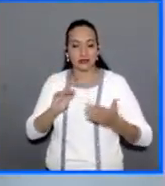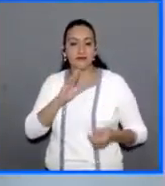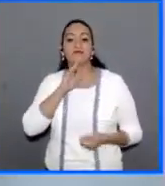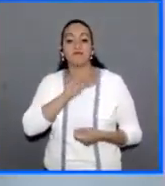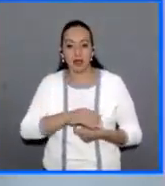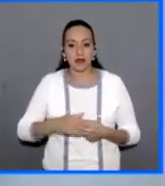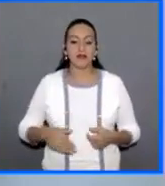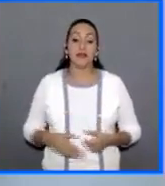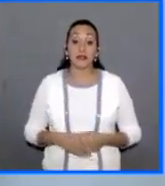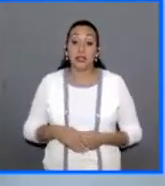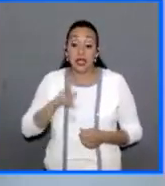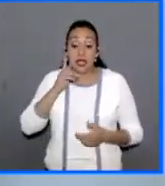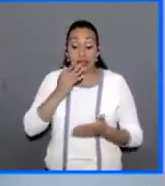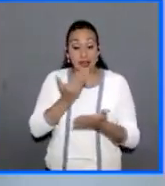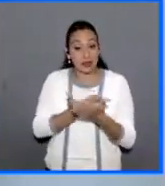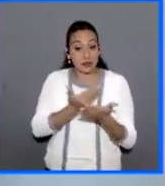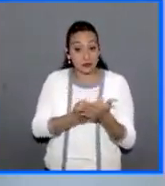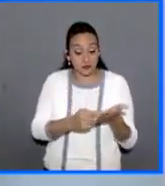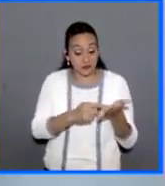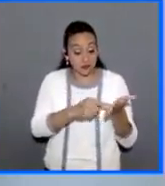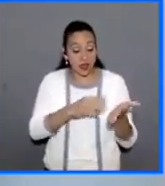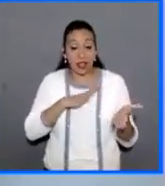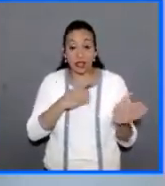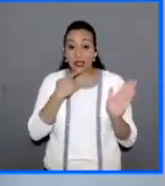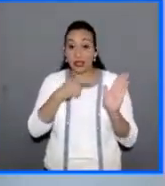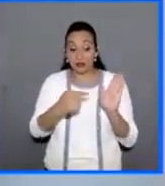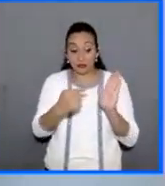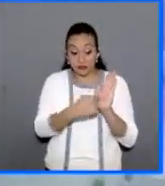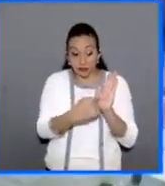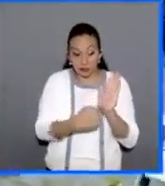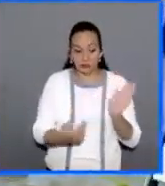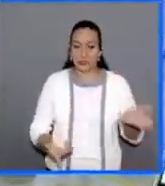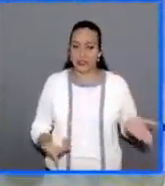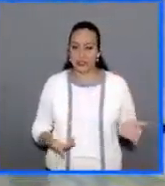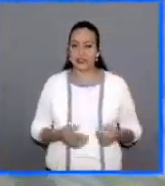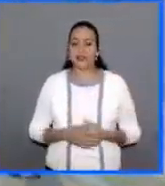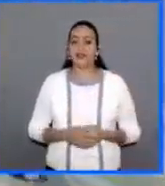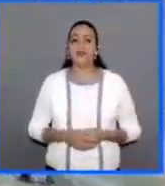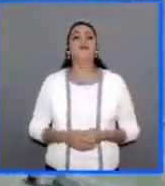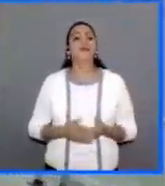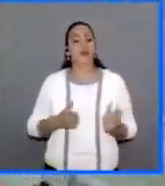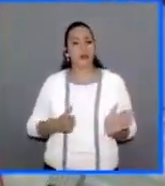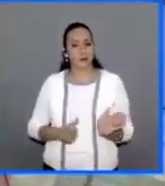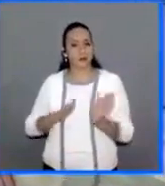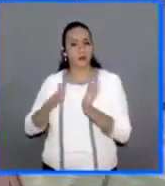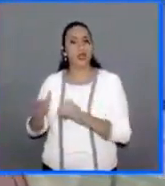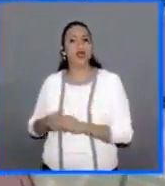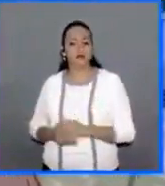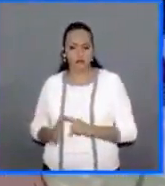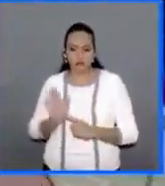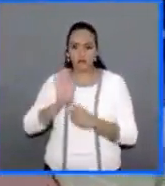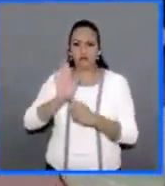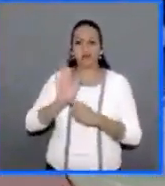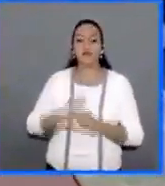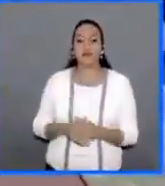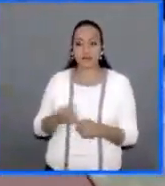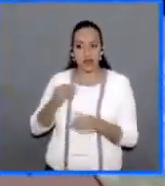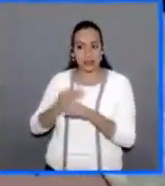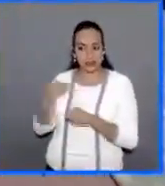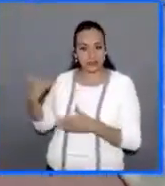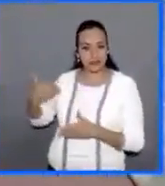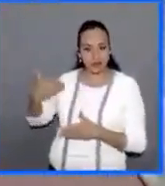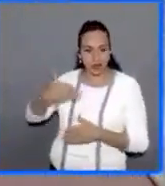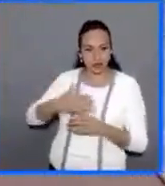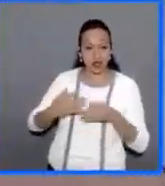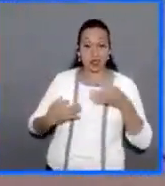se adjunta a las denuncias es muy endeble. Por otro lado, se dio a conocer que hasta el momento el Tribunal